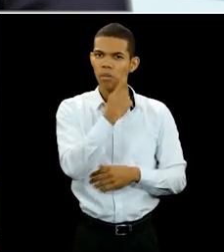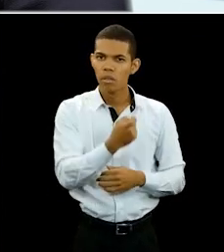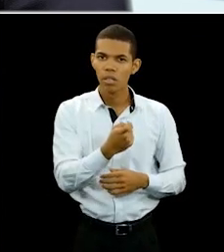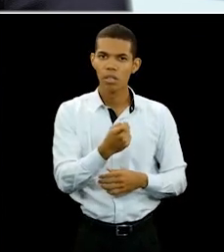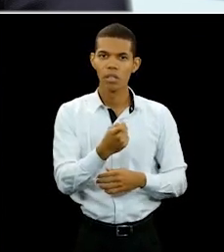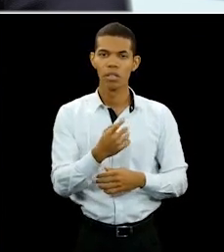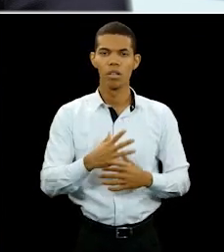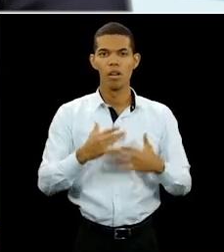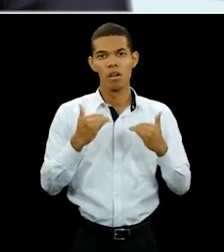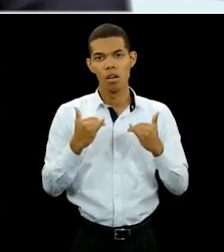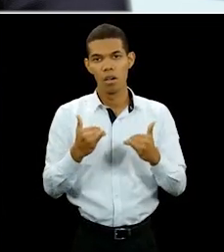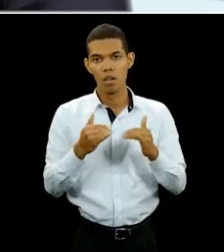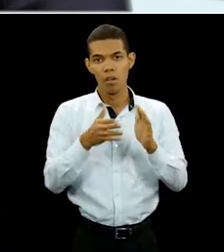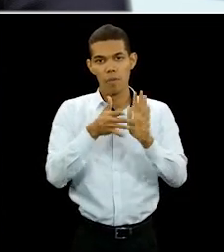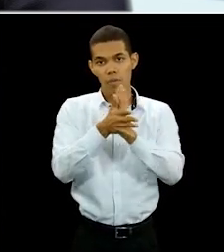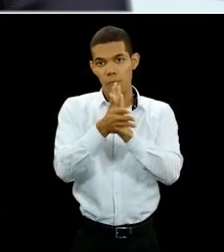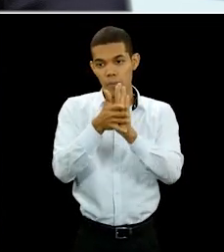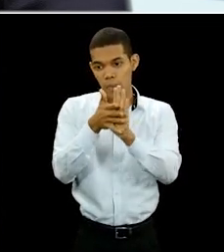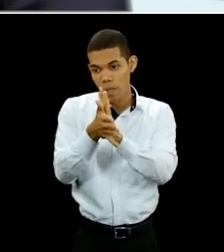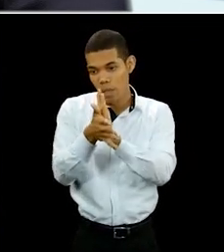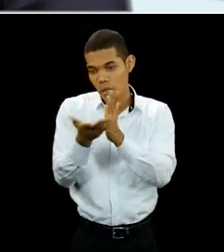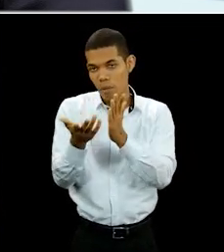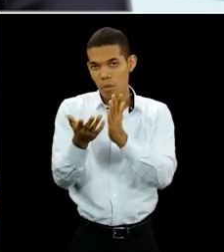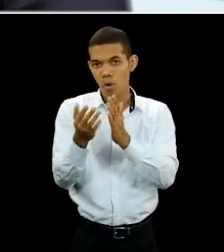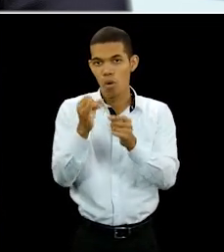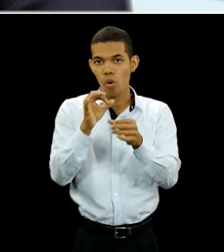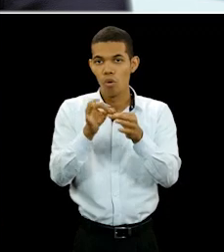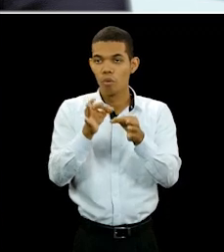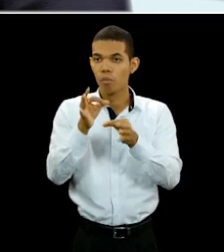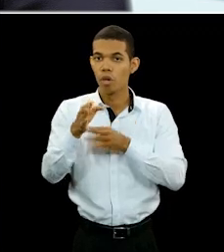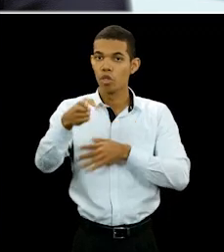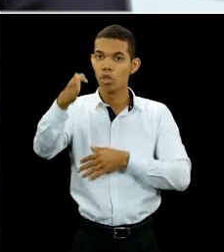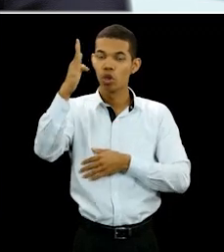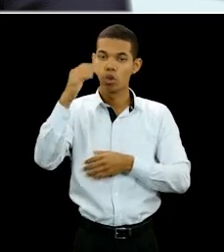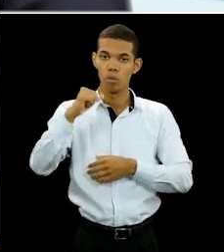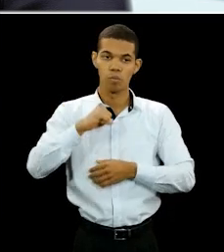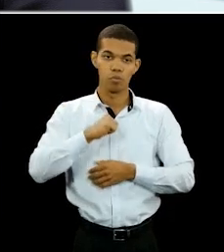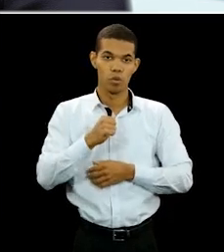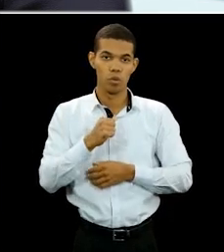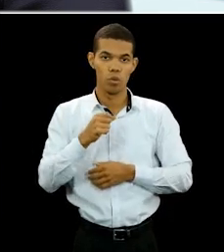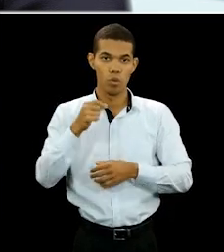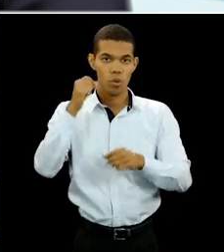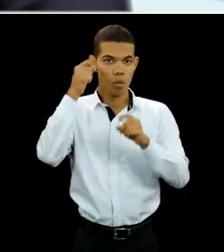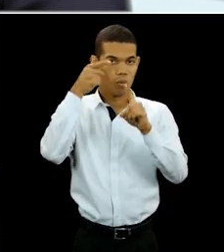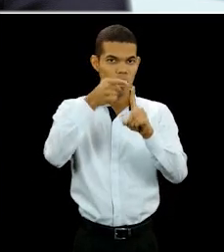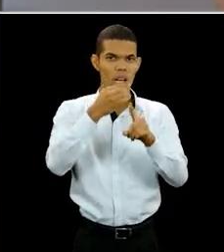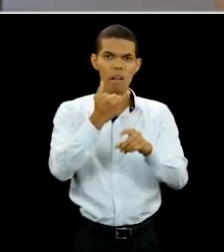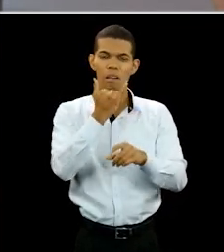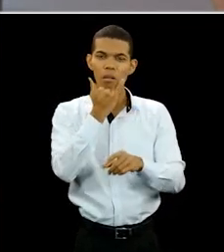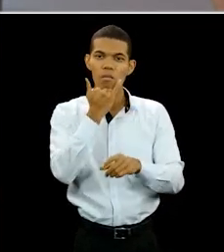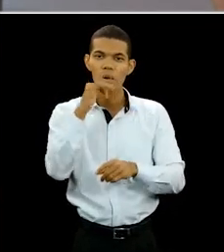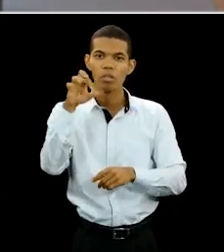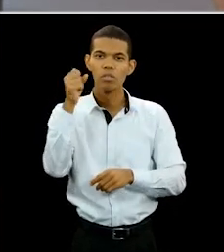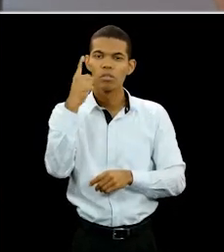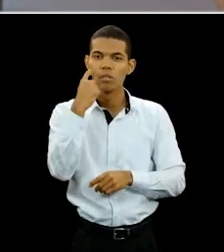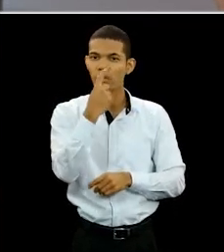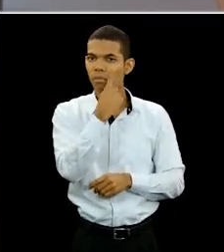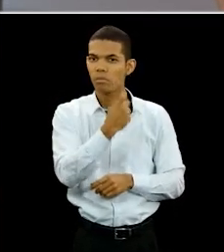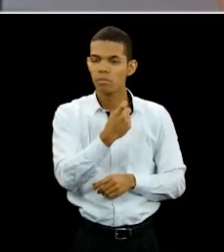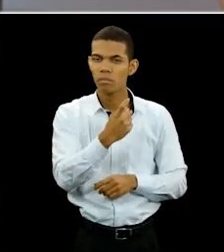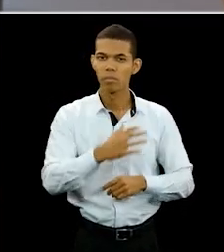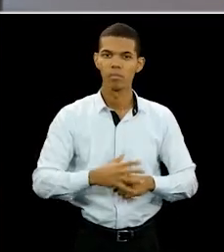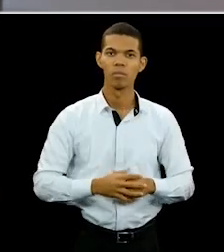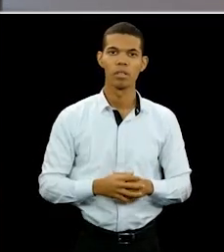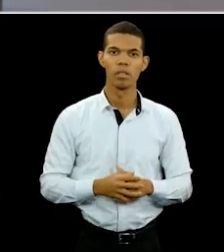pueblo para el cual Dios tiene amor para el cual Dios tiene un plan y qué pasó con Jeremías vemos a Jeremías al principio pastor